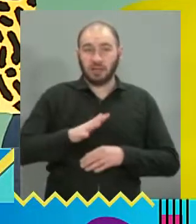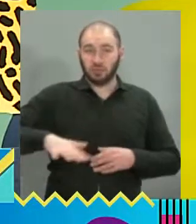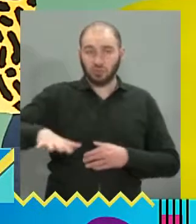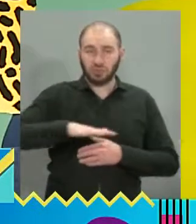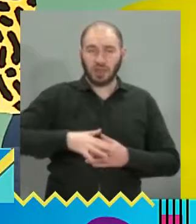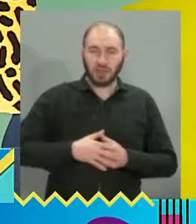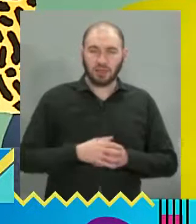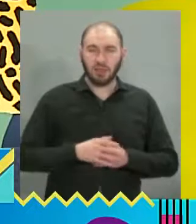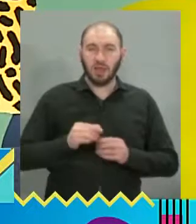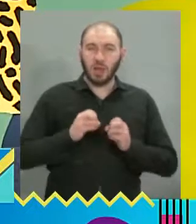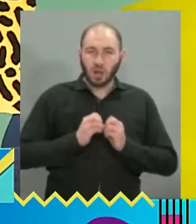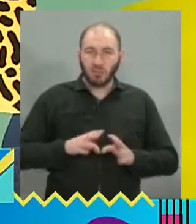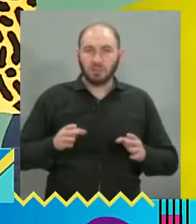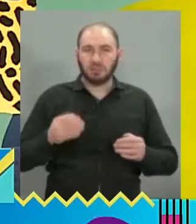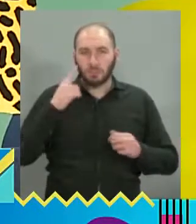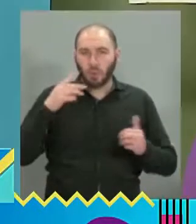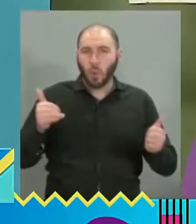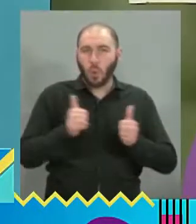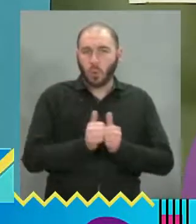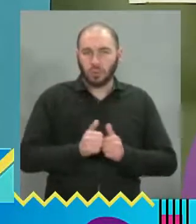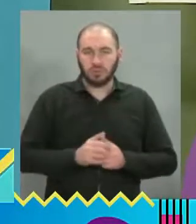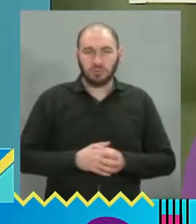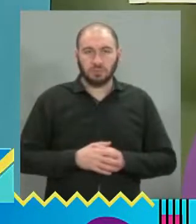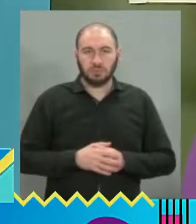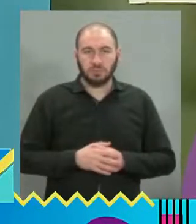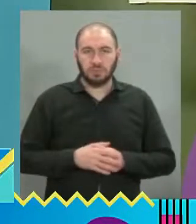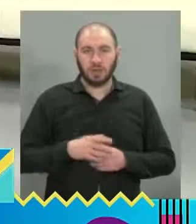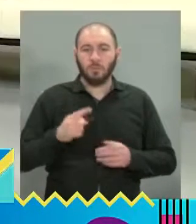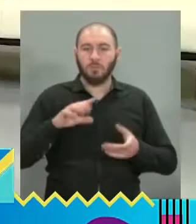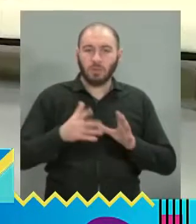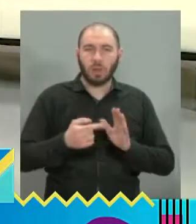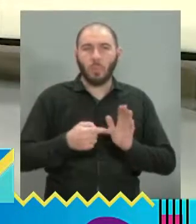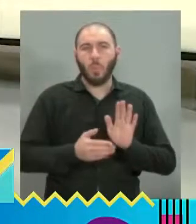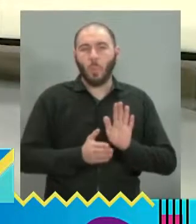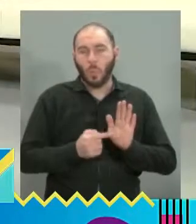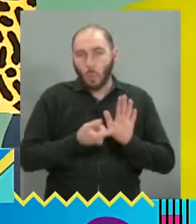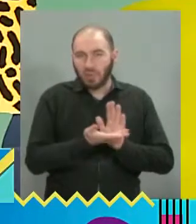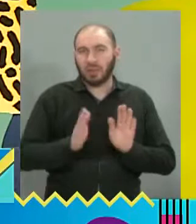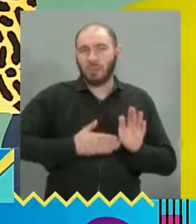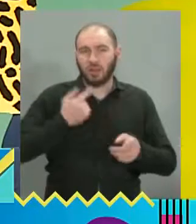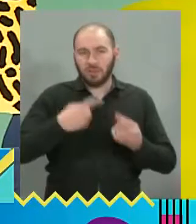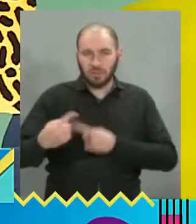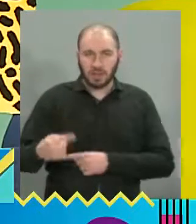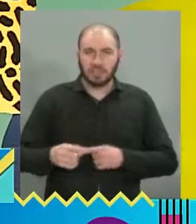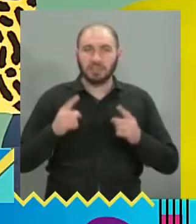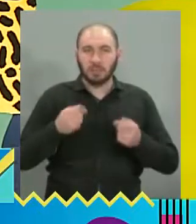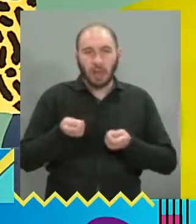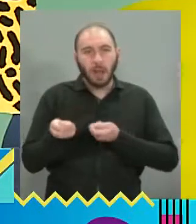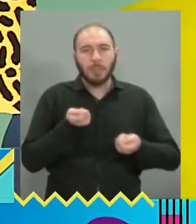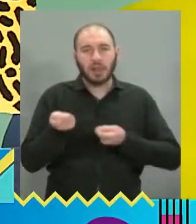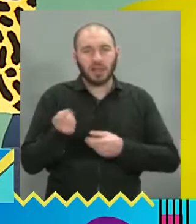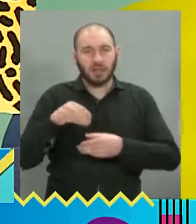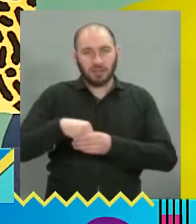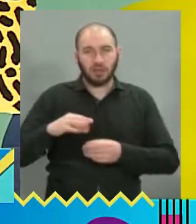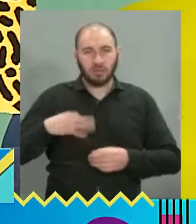sociedad tenga que empezar a convivir con diferentes expresiones de afecto y formas de manejarse en la vida,